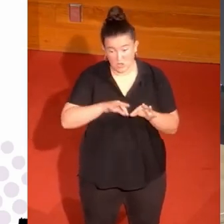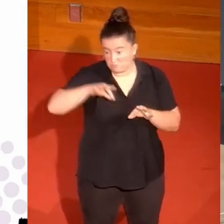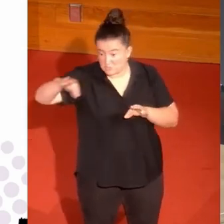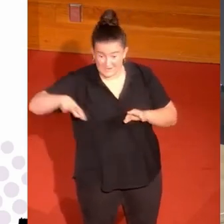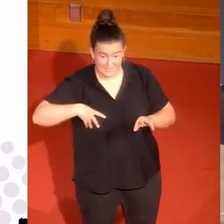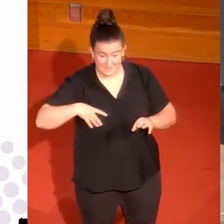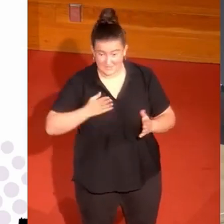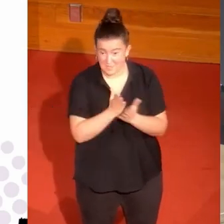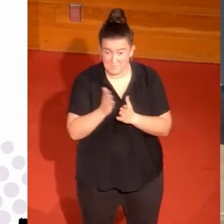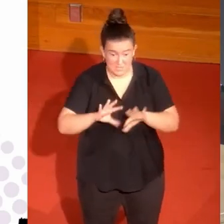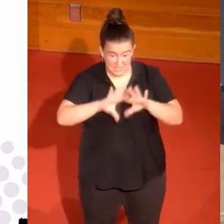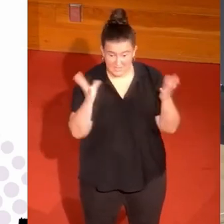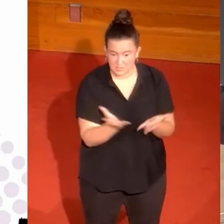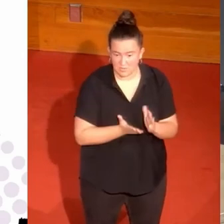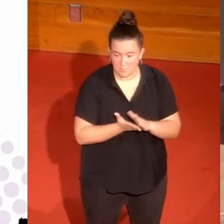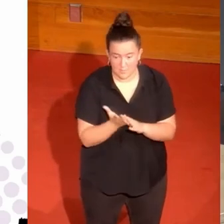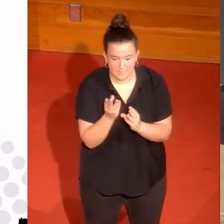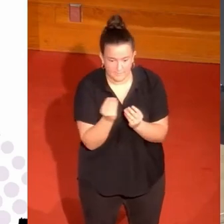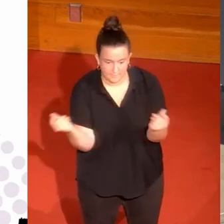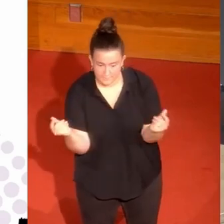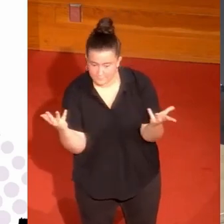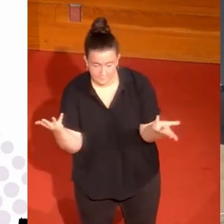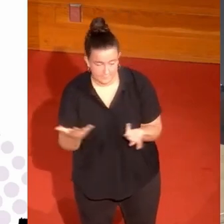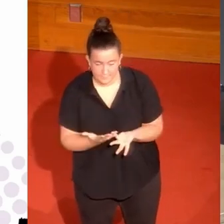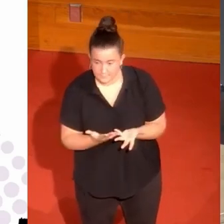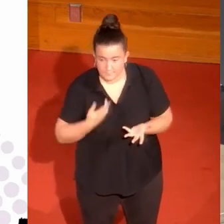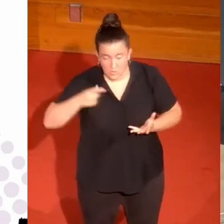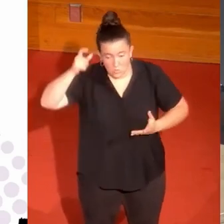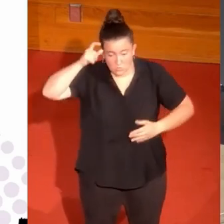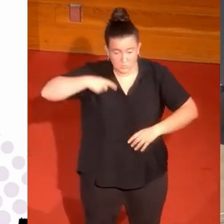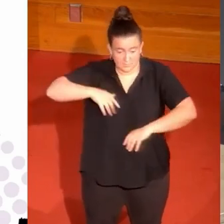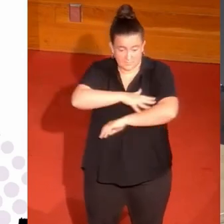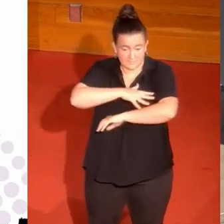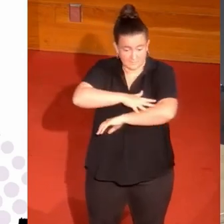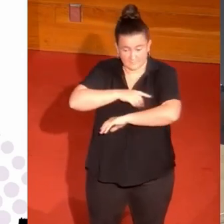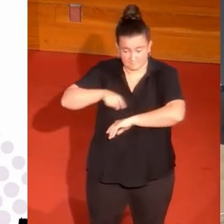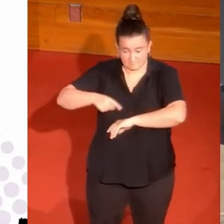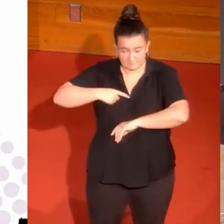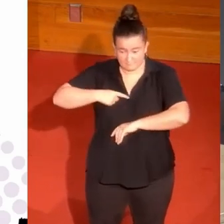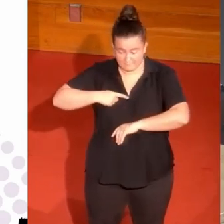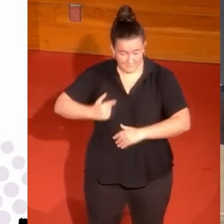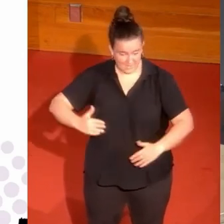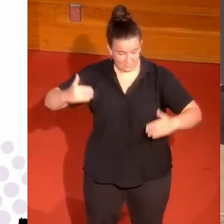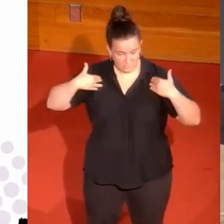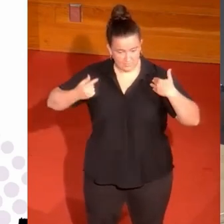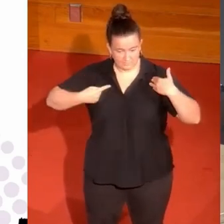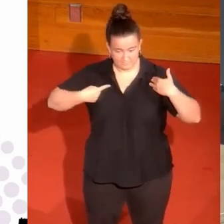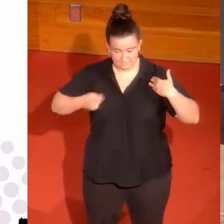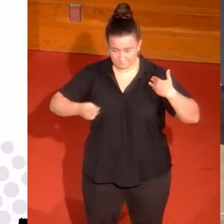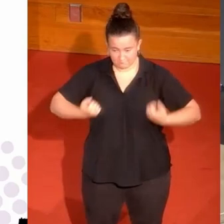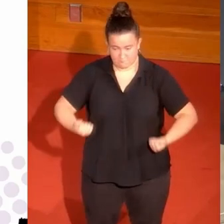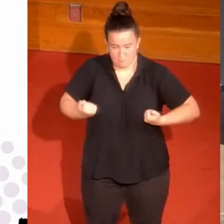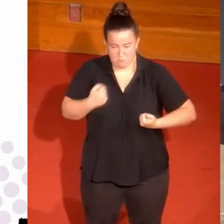el país y se han ido erdogan se ha encargado de en esa deriva autoritaria de mantenerse en el